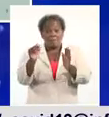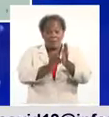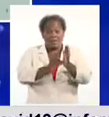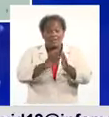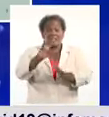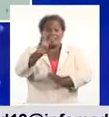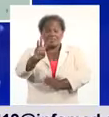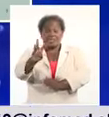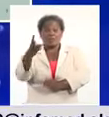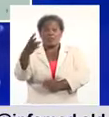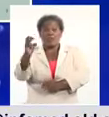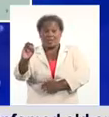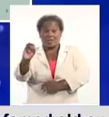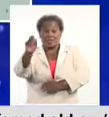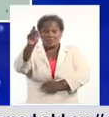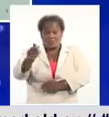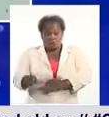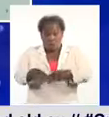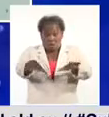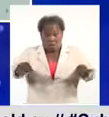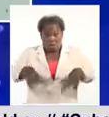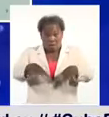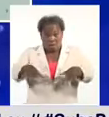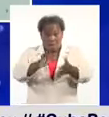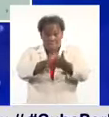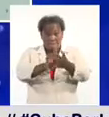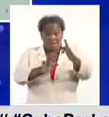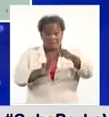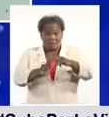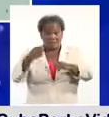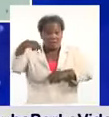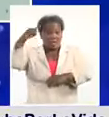3.330 pacientes autóctonos en el día de ayer.